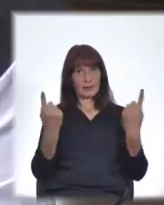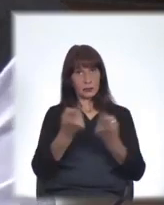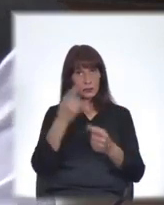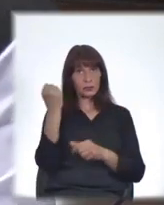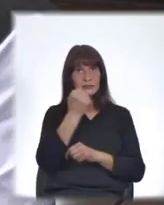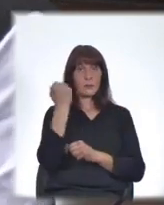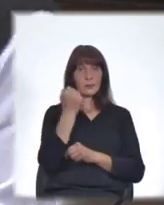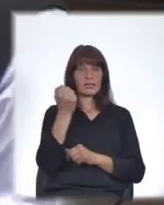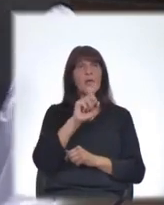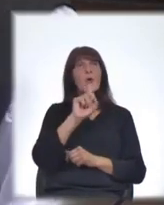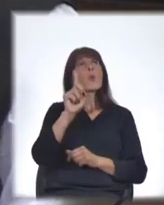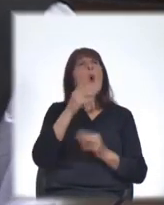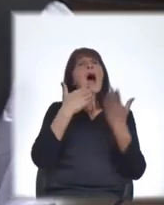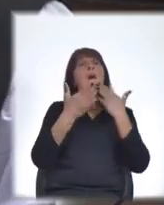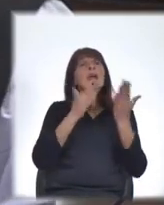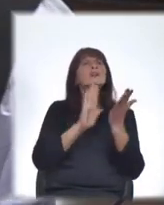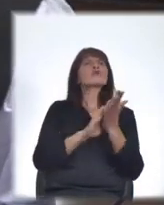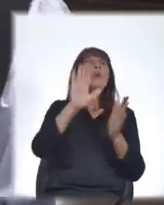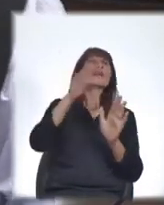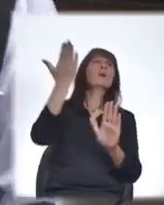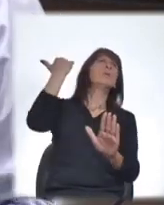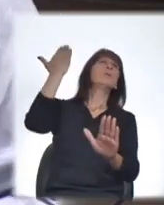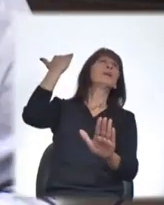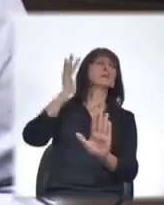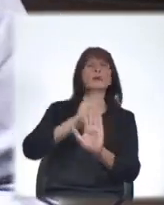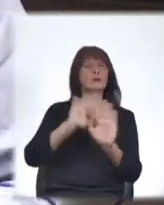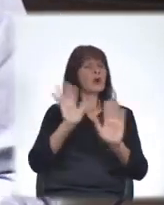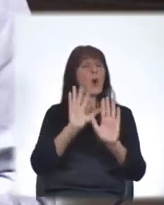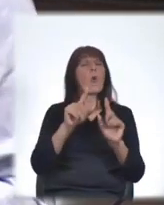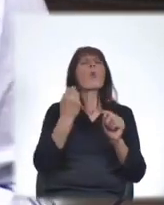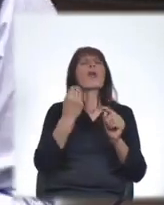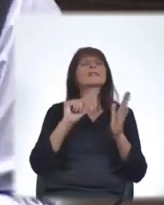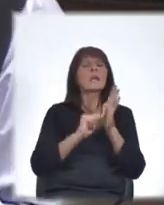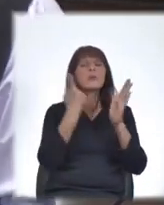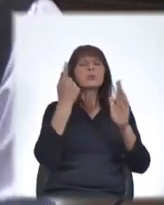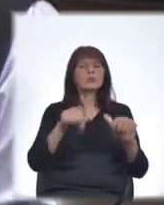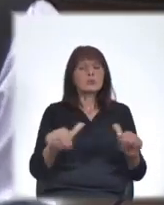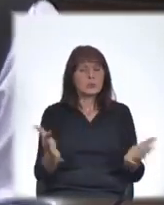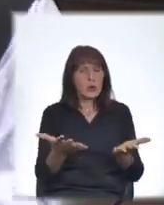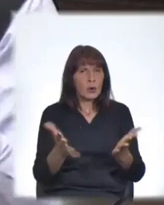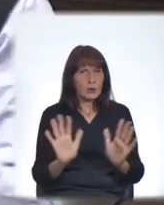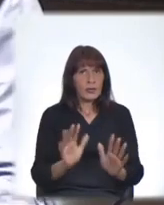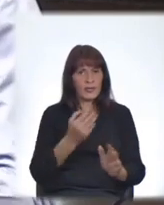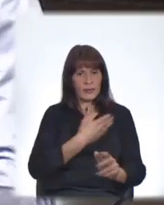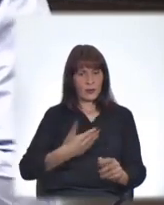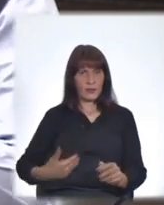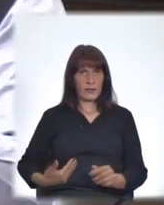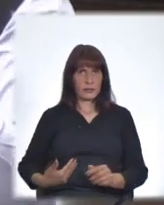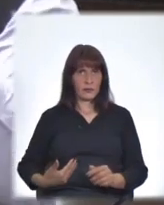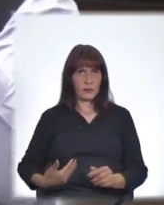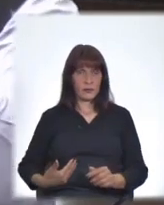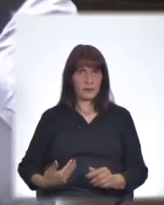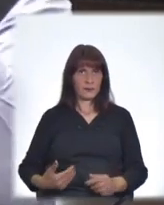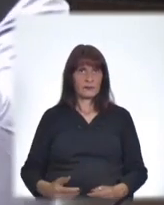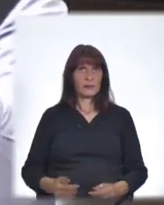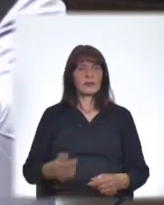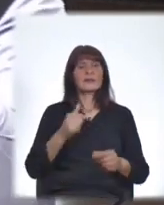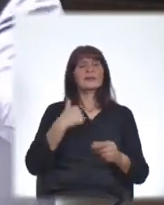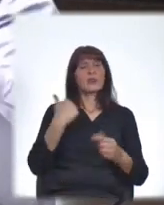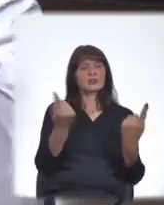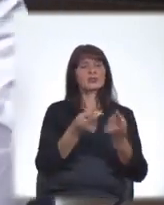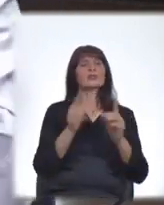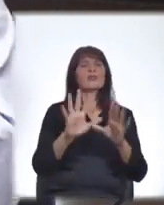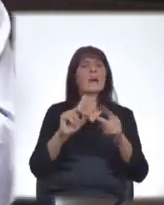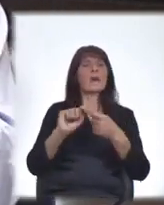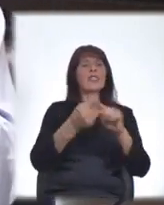hablar del pasado, pero sí marcar cuál es el punto de partida de este gobierno. Es decir, que estamos discutiendo el presupuesto